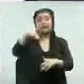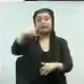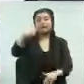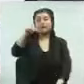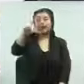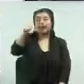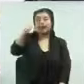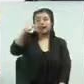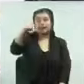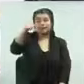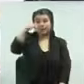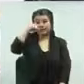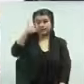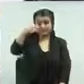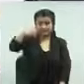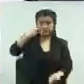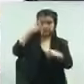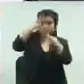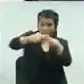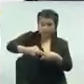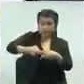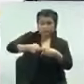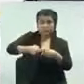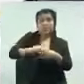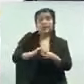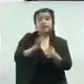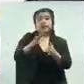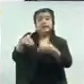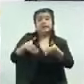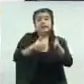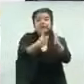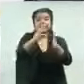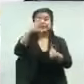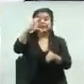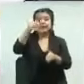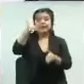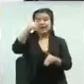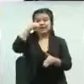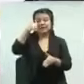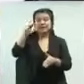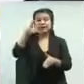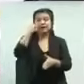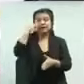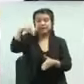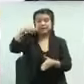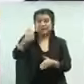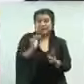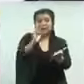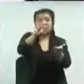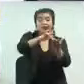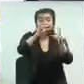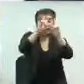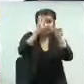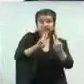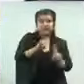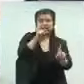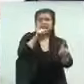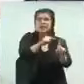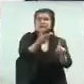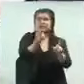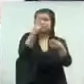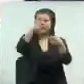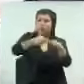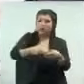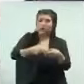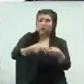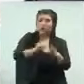parados. Y la ruta que va de Catarina a la Virgen, porque está parado. Eso es todo.